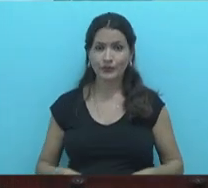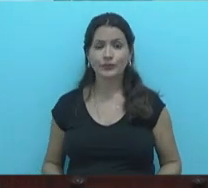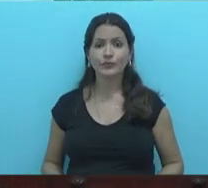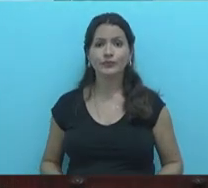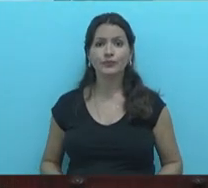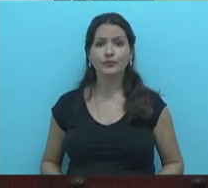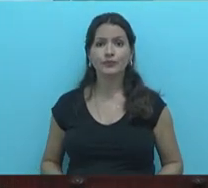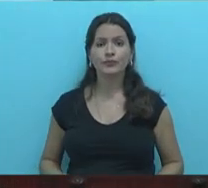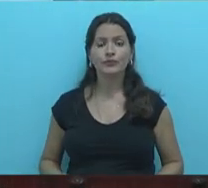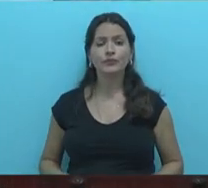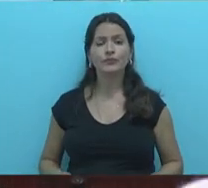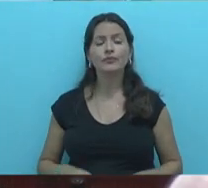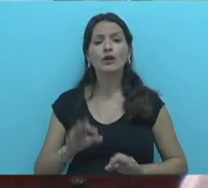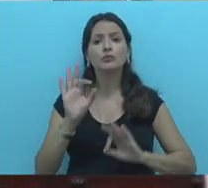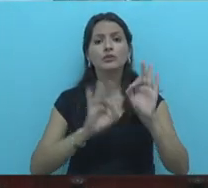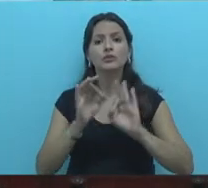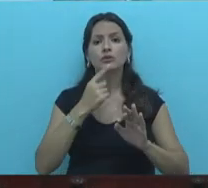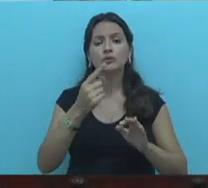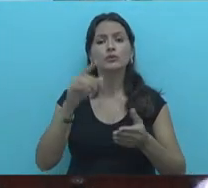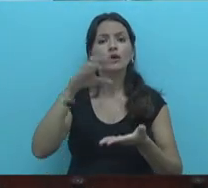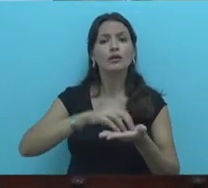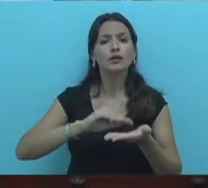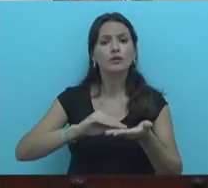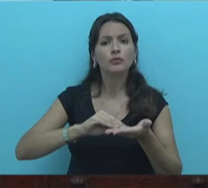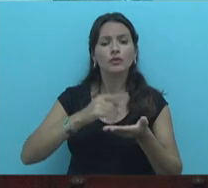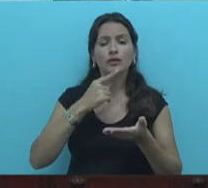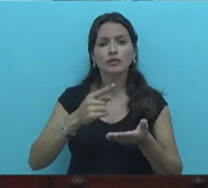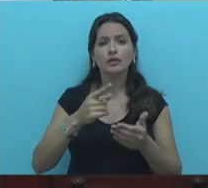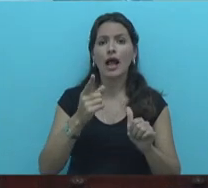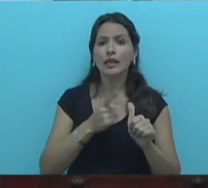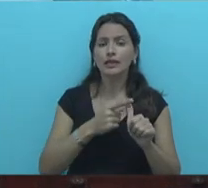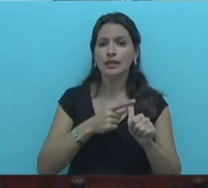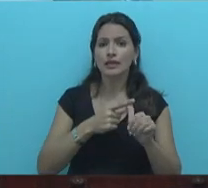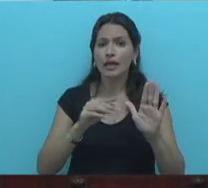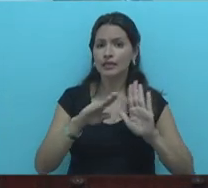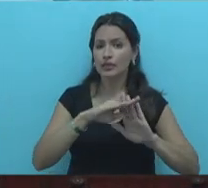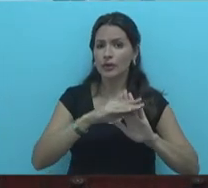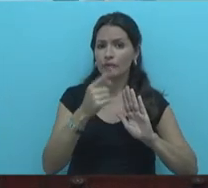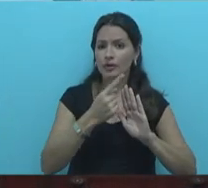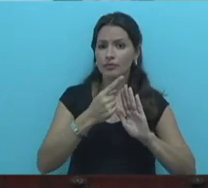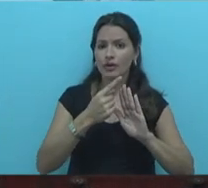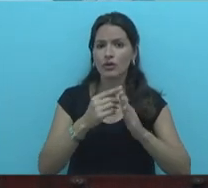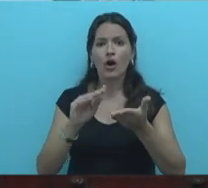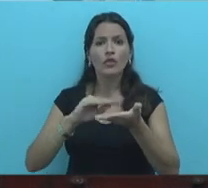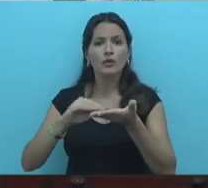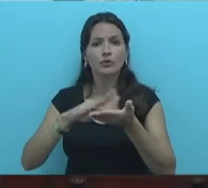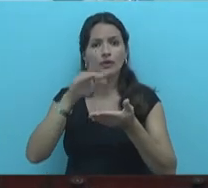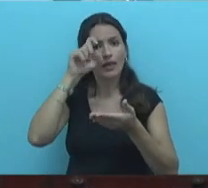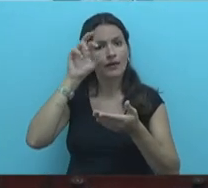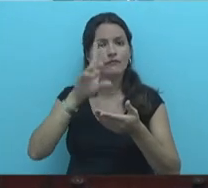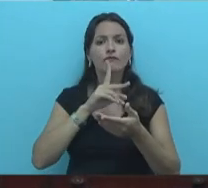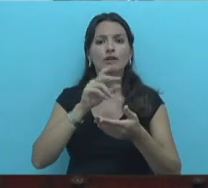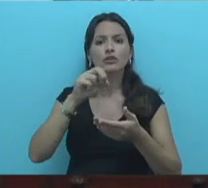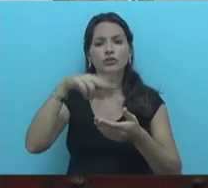Proyecto de resolución mediante el cual la Cámara de Diputados de la provincia resuelve, artículo primero, designar a la señora diputada Susana Bertone para integrar